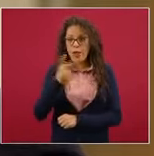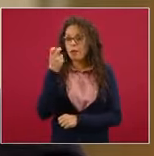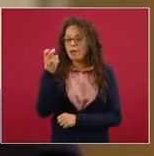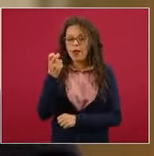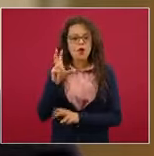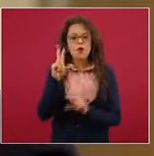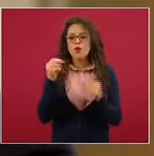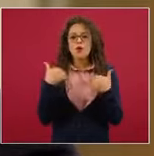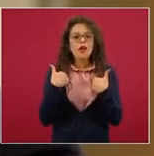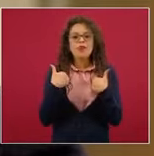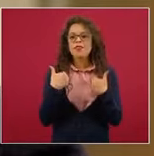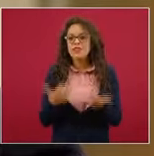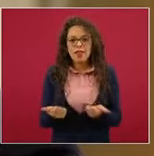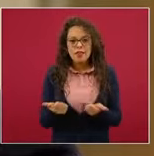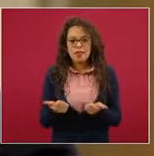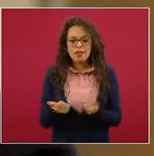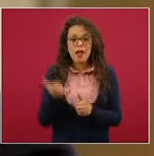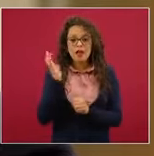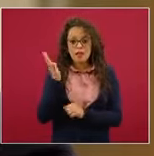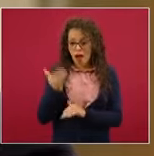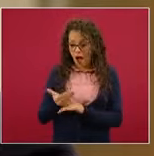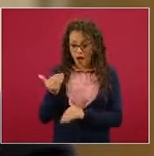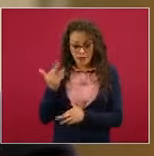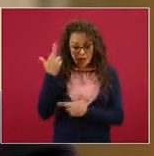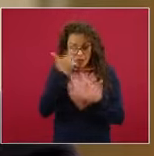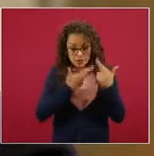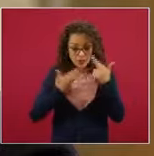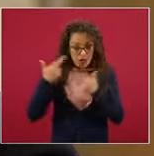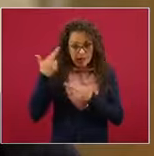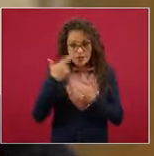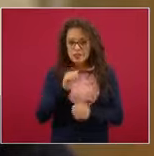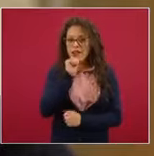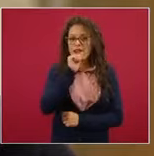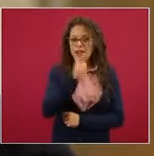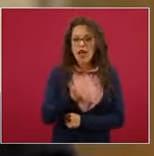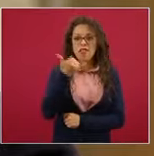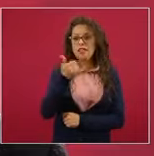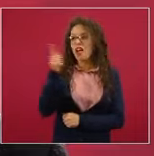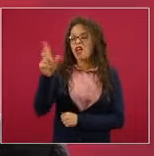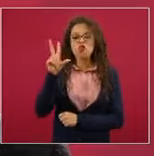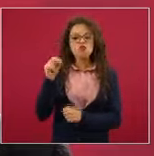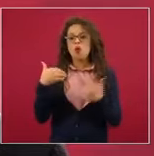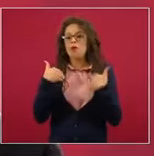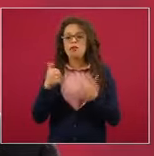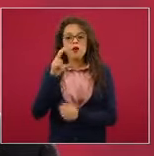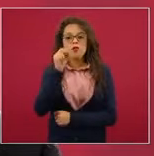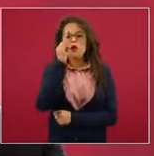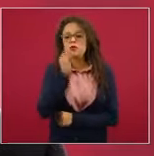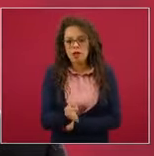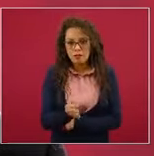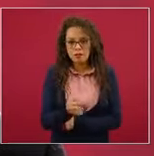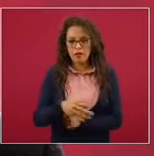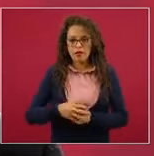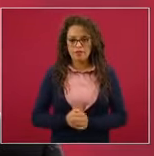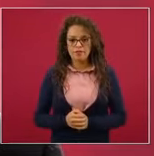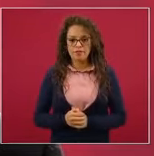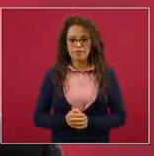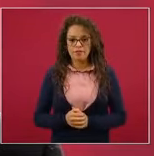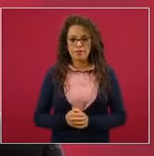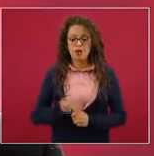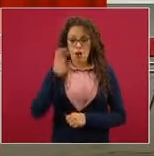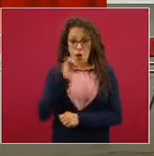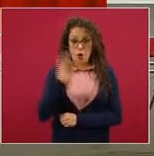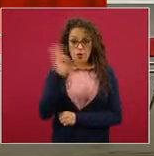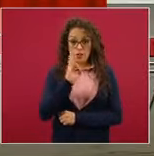no ha entendido y que no está dispuesto a entender. O espero que sí, se trate de un error y en el próximo minuto desaparezca este